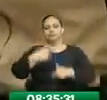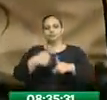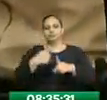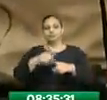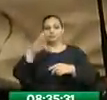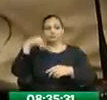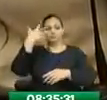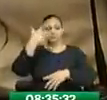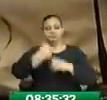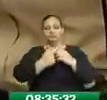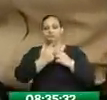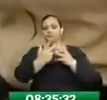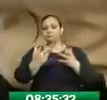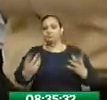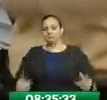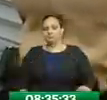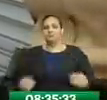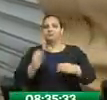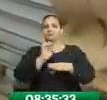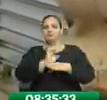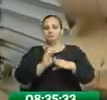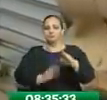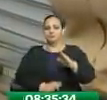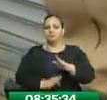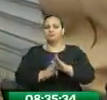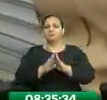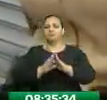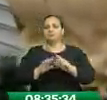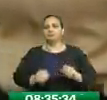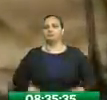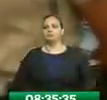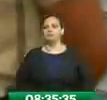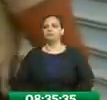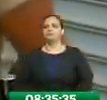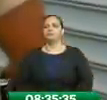encontrado como fuerza del orden, como Policía Nacional en este sector?